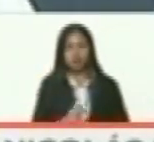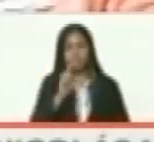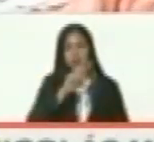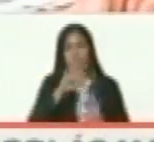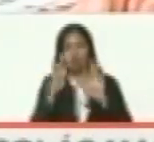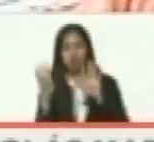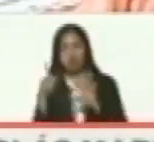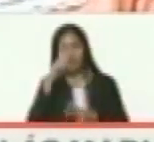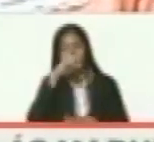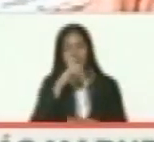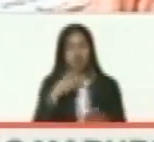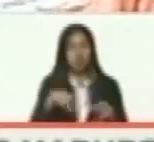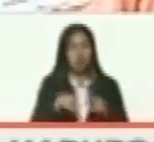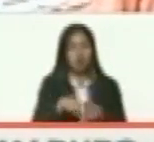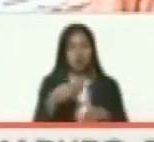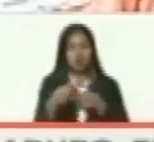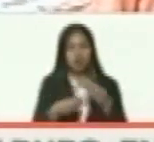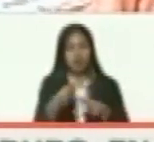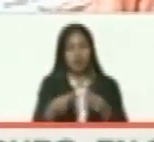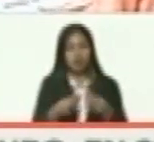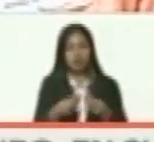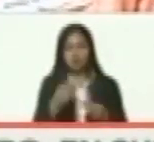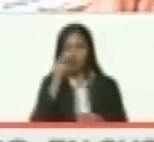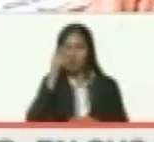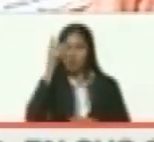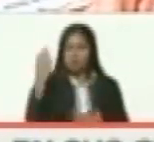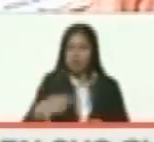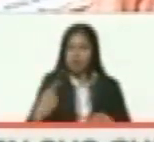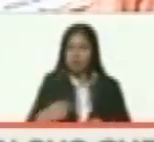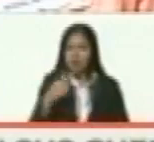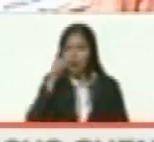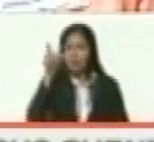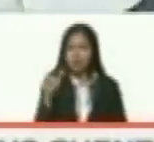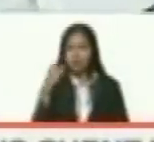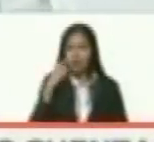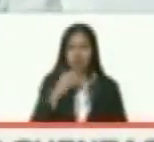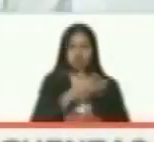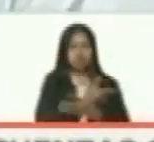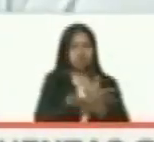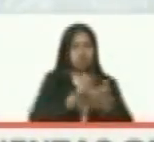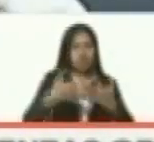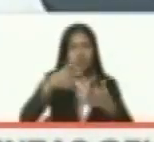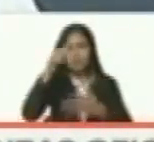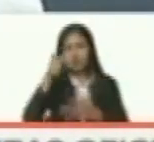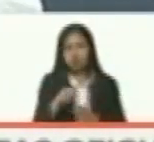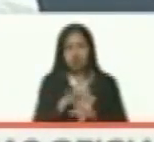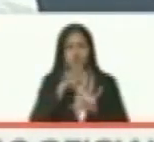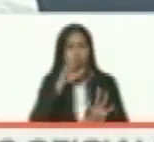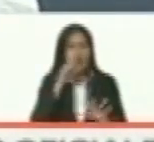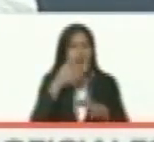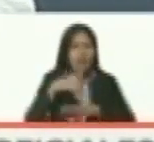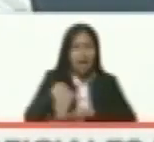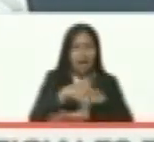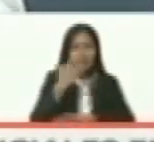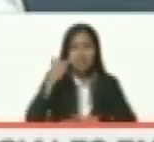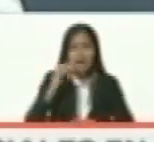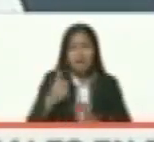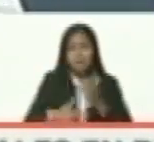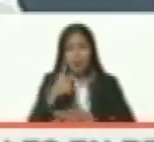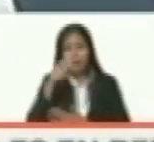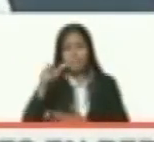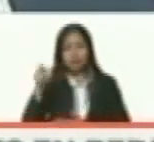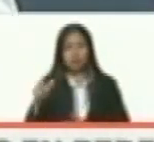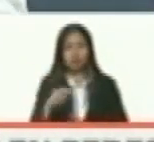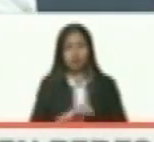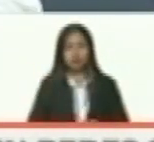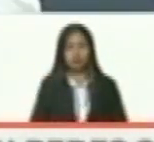años, Chugo, Jesús García, son de verdad y son miles, miles, miles, miles en todas las calles, en